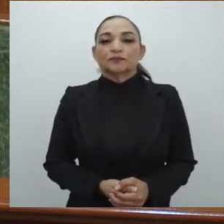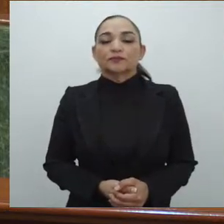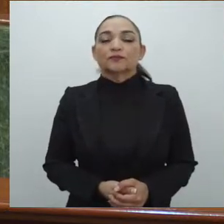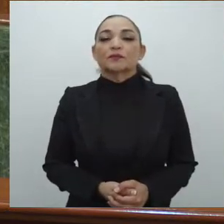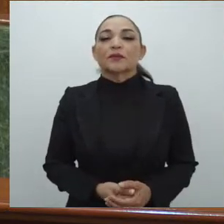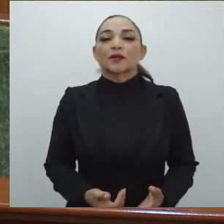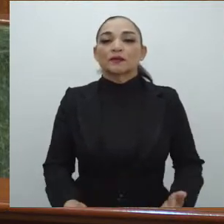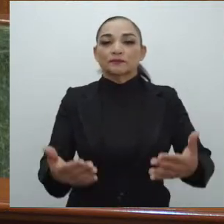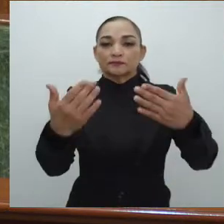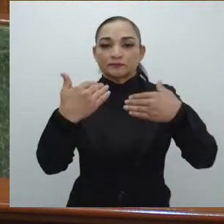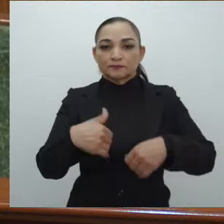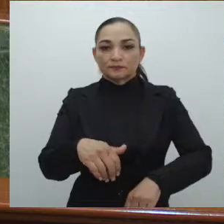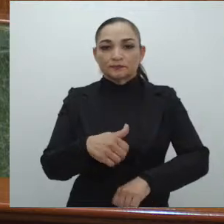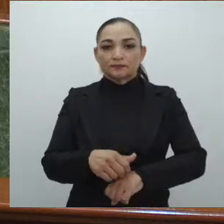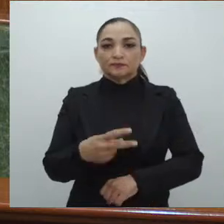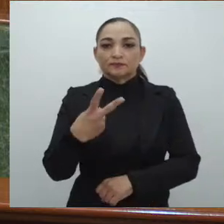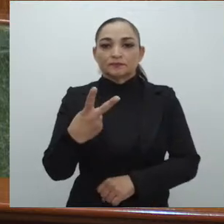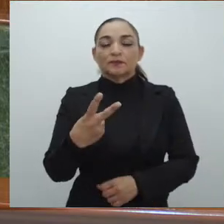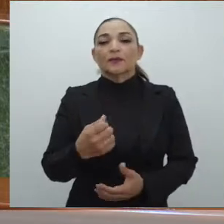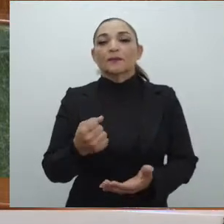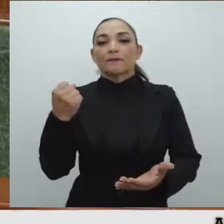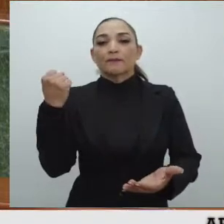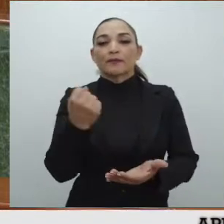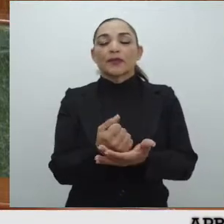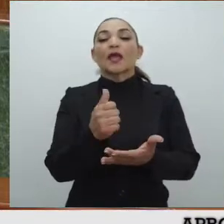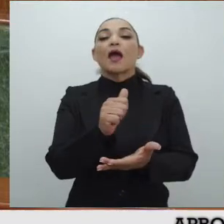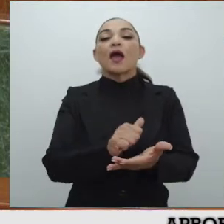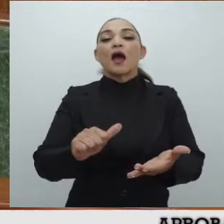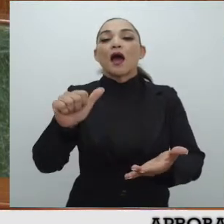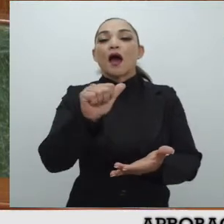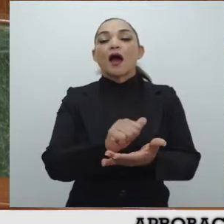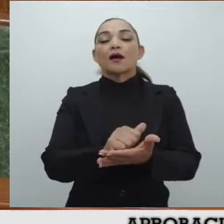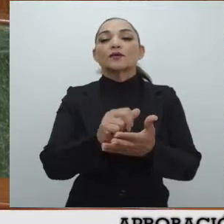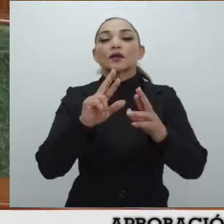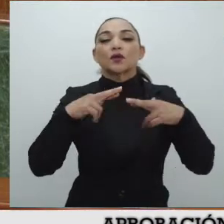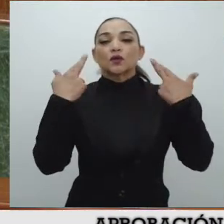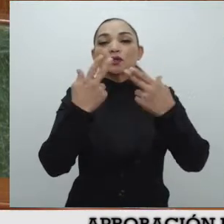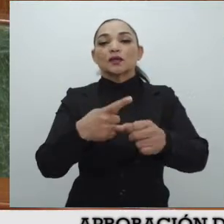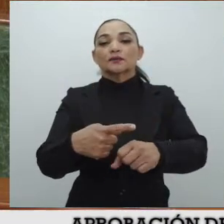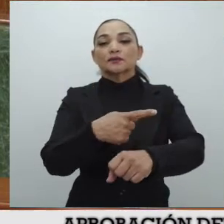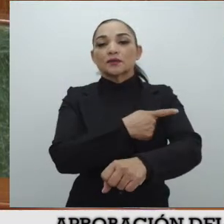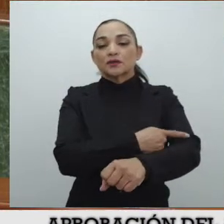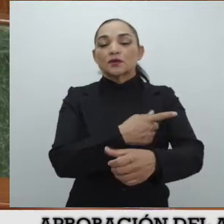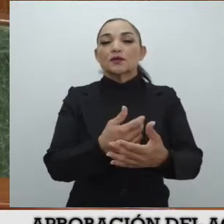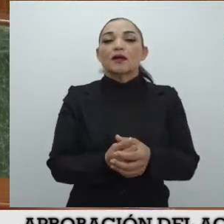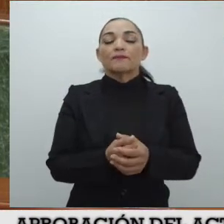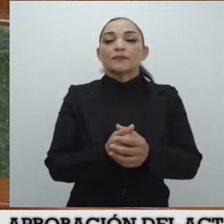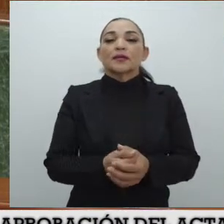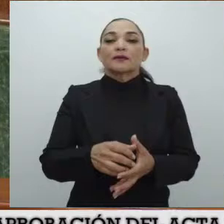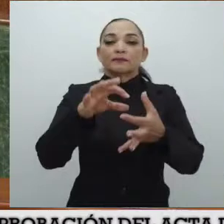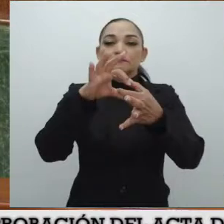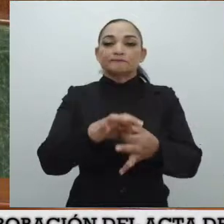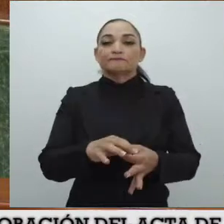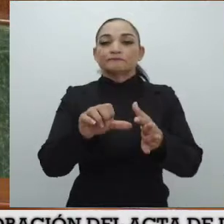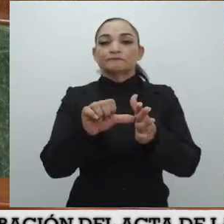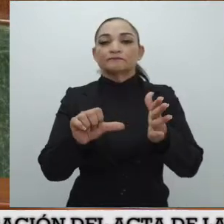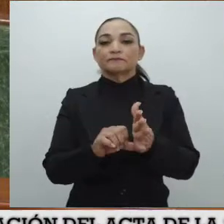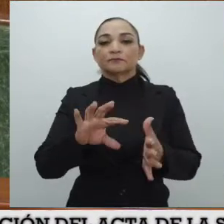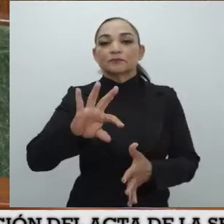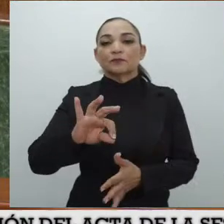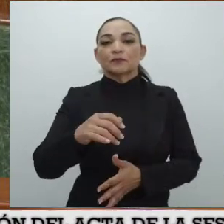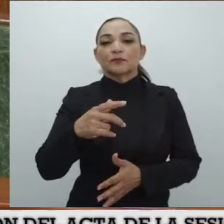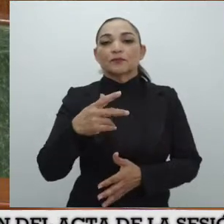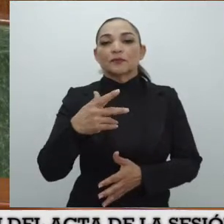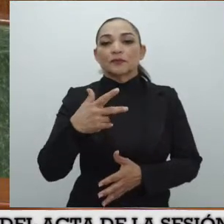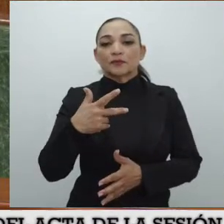Punto número 2. Aprobación del acta de la sesión anterior. Para dar cumplimiento con lo que dispone el artículo 42, fracción décima de la